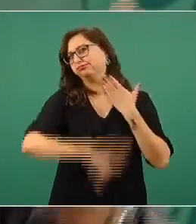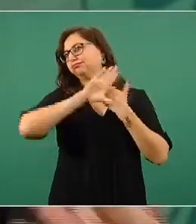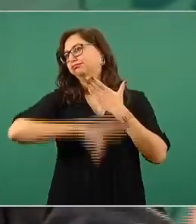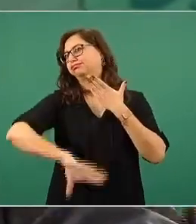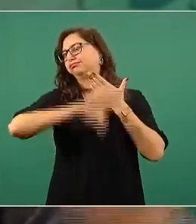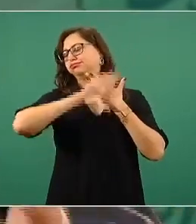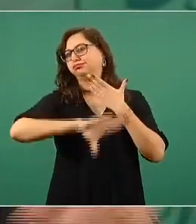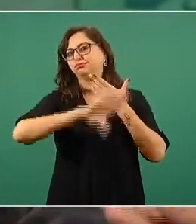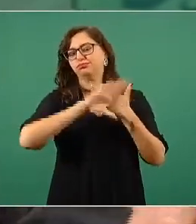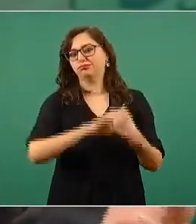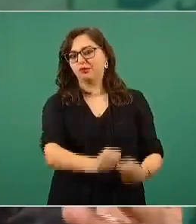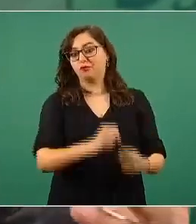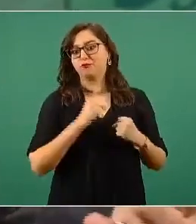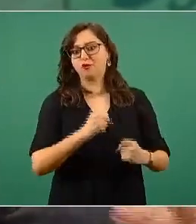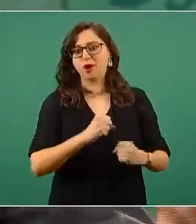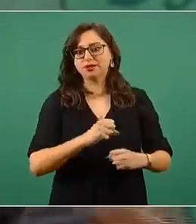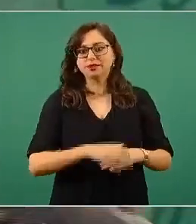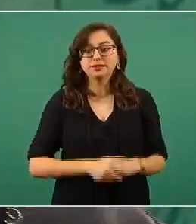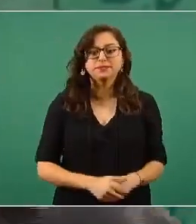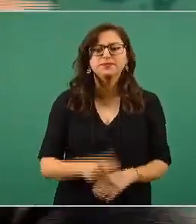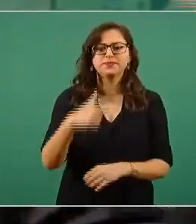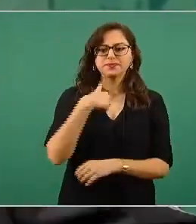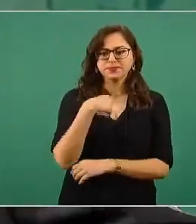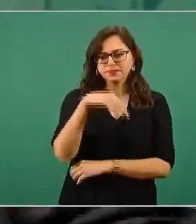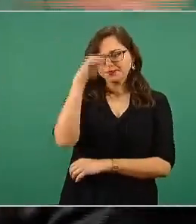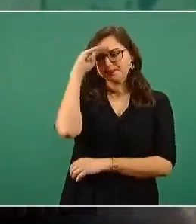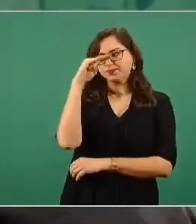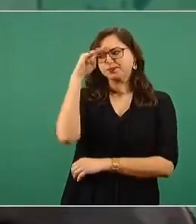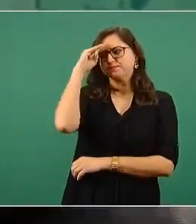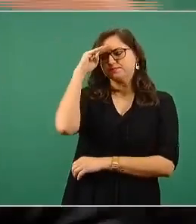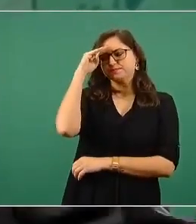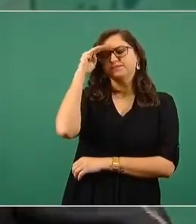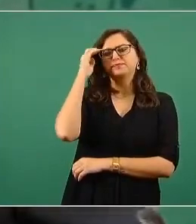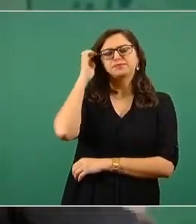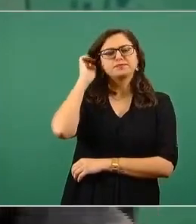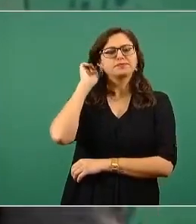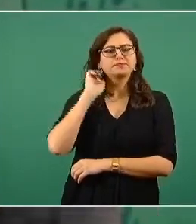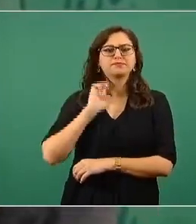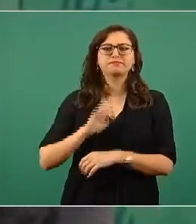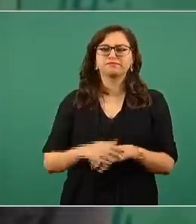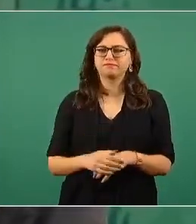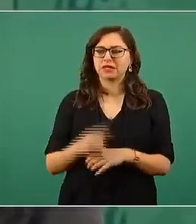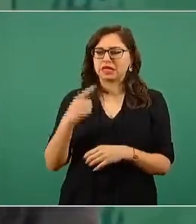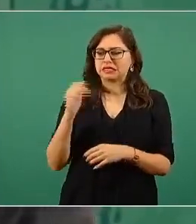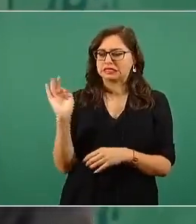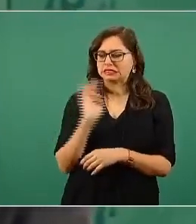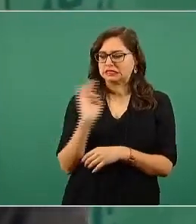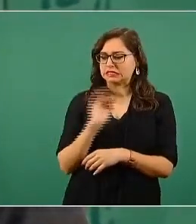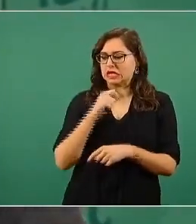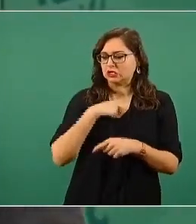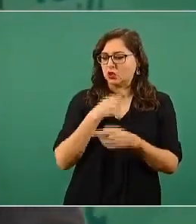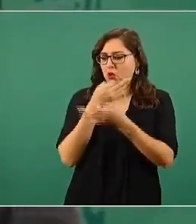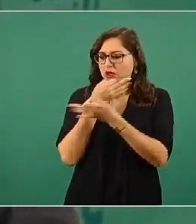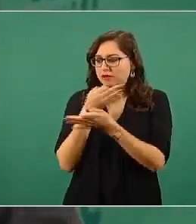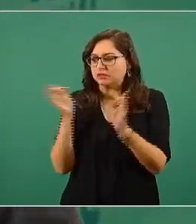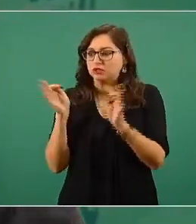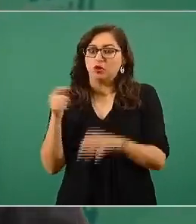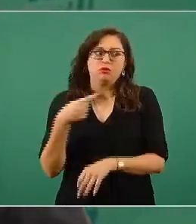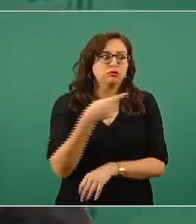Y calculé de que iba a haber alarma general.